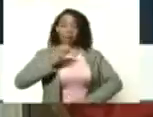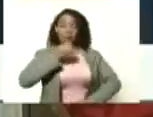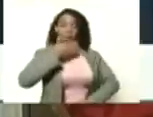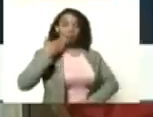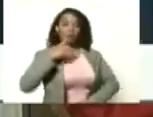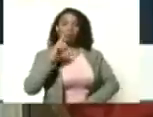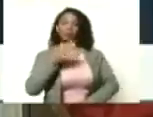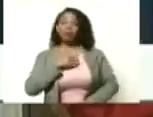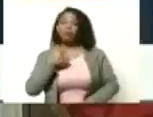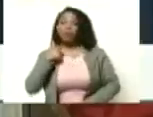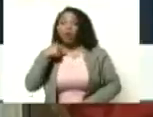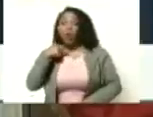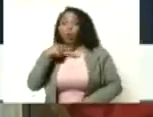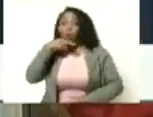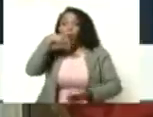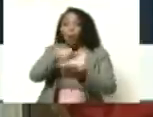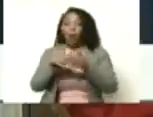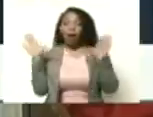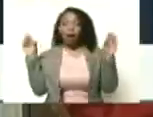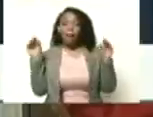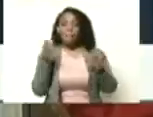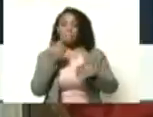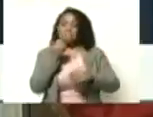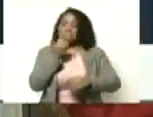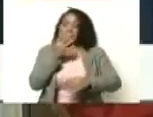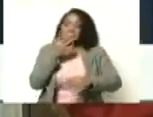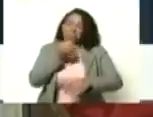llamarlo cangrejo bueno perfecto